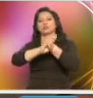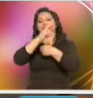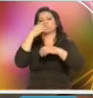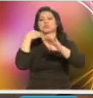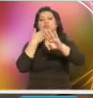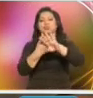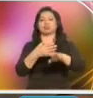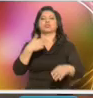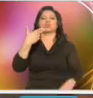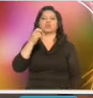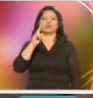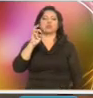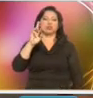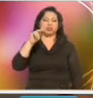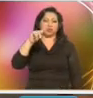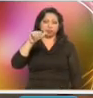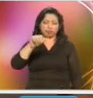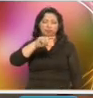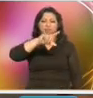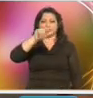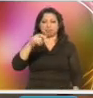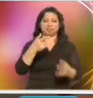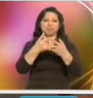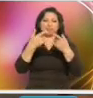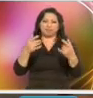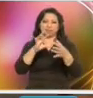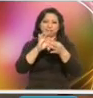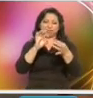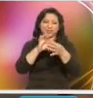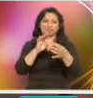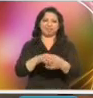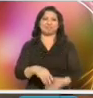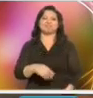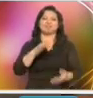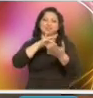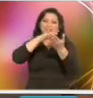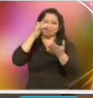otra historia. Claro. Pues luego nos las platicas. Con todo gusto. Eso es todo, Alex. Gracias. Que tengas excelente fin de